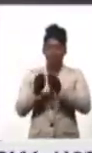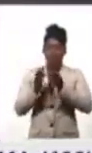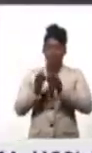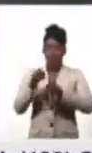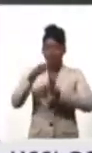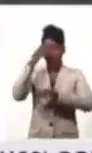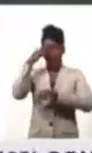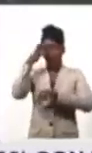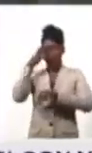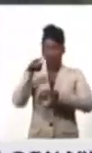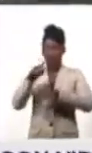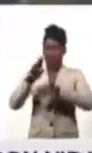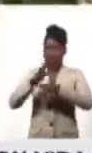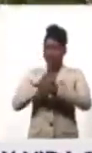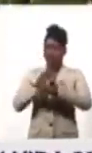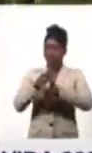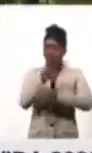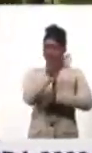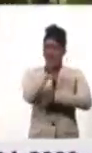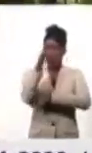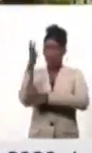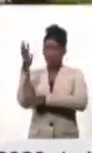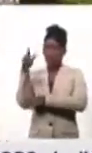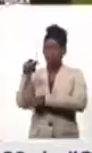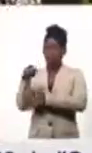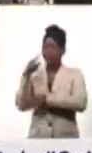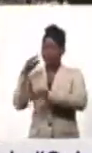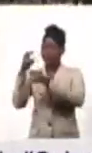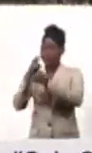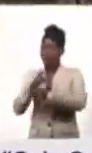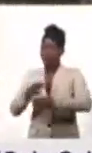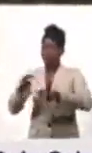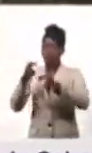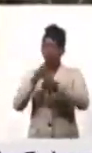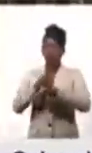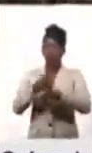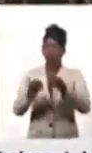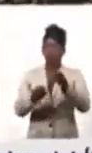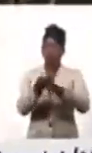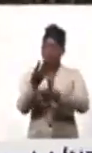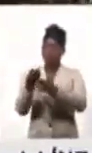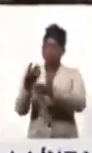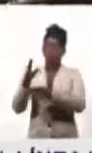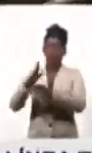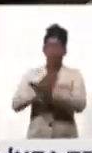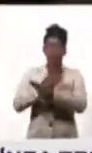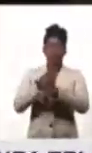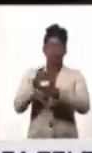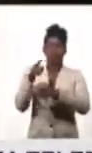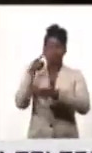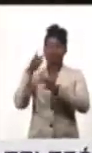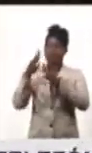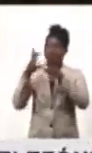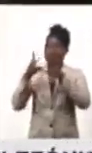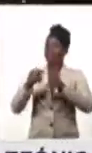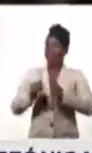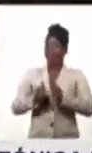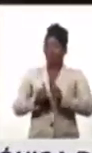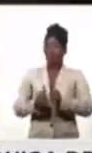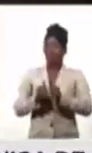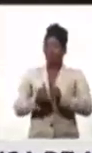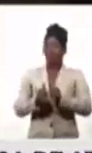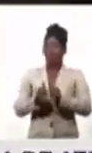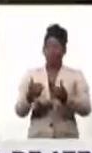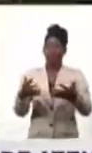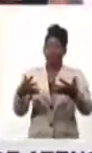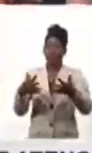de la flora del área, porque no teníamos especialistas que trabajaran la flora. Y hemos tenido muy buenos resultados a escala nacional e internacional